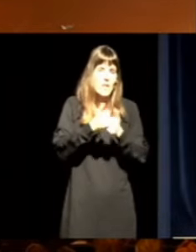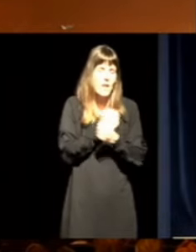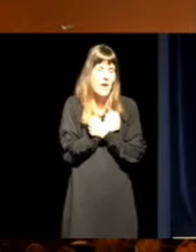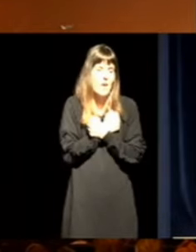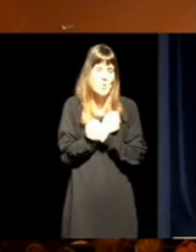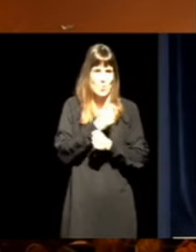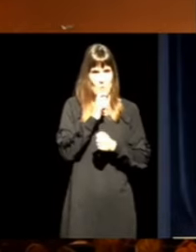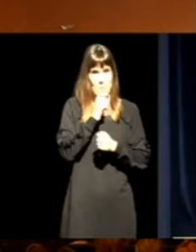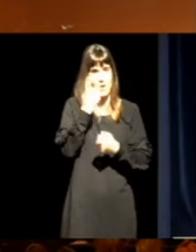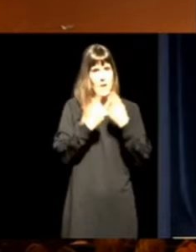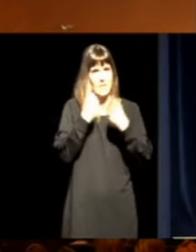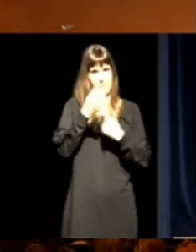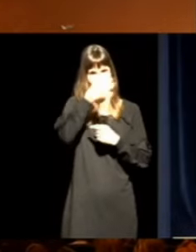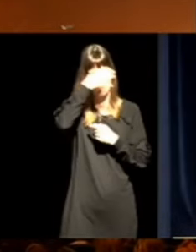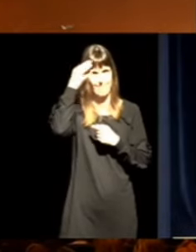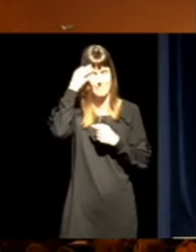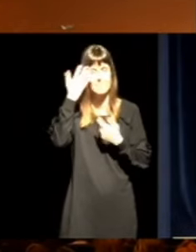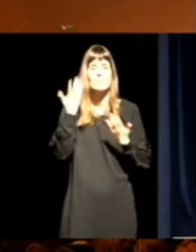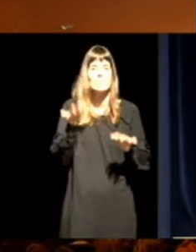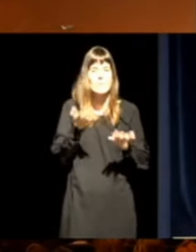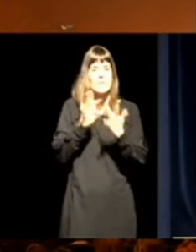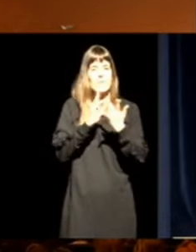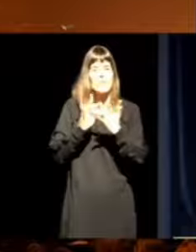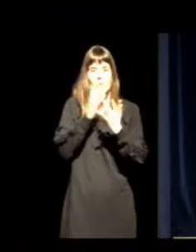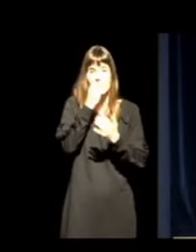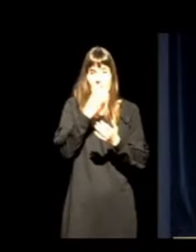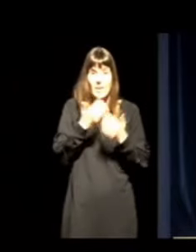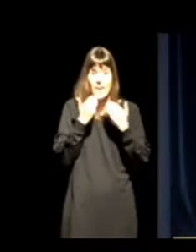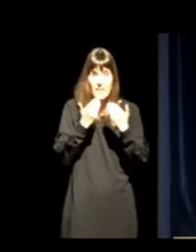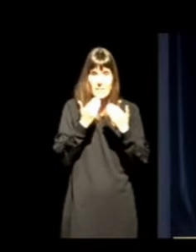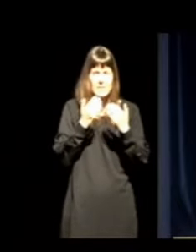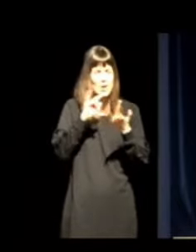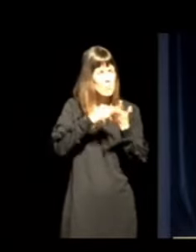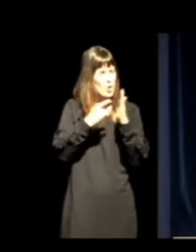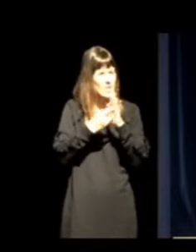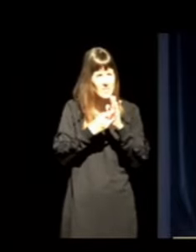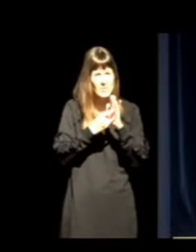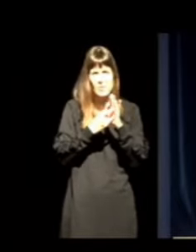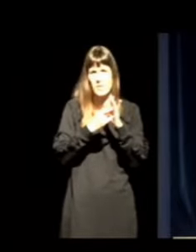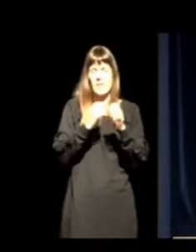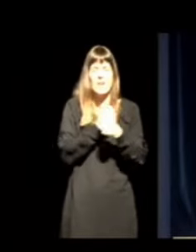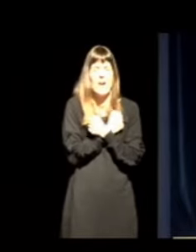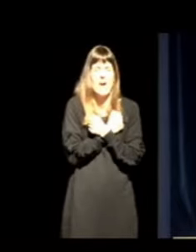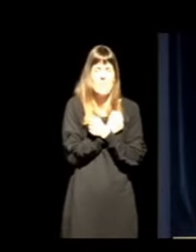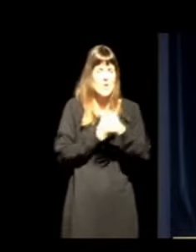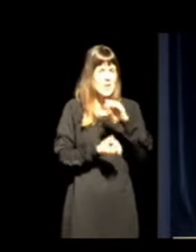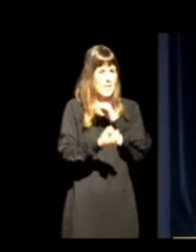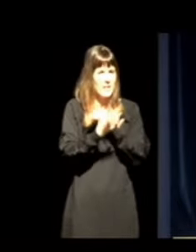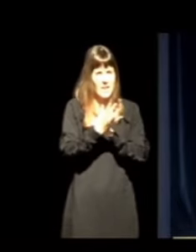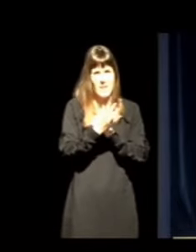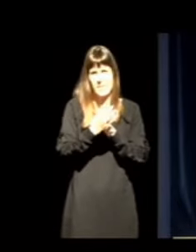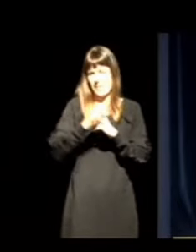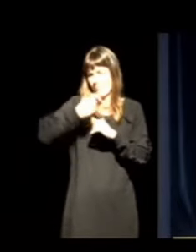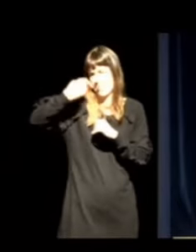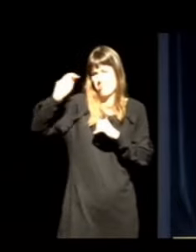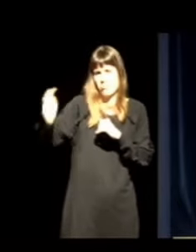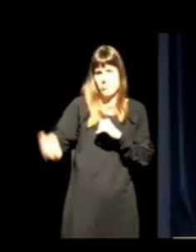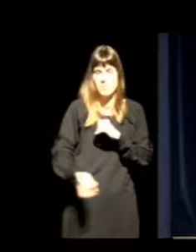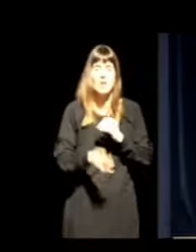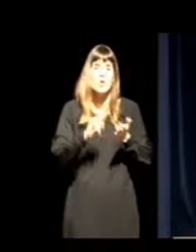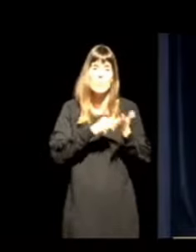Entonces yo digo, desde el buen trato podemos crear infinitos proyectos de amor. Un proyecto de amor no es hacer